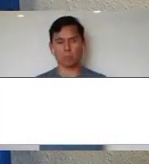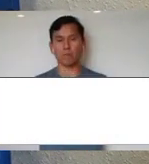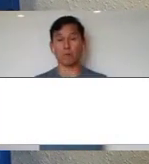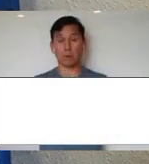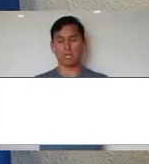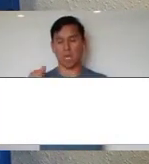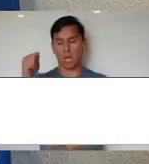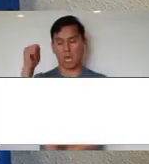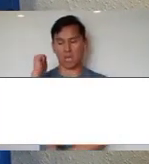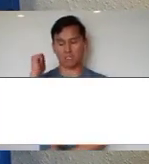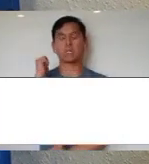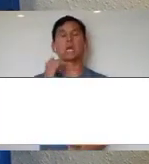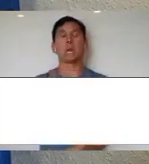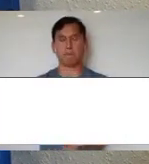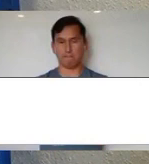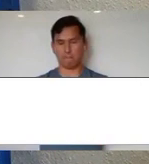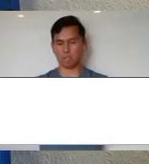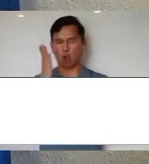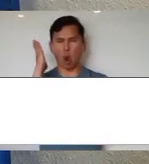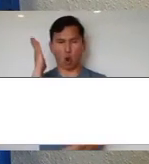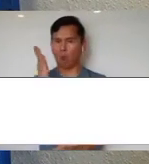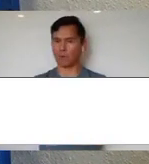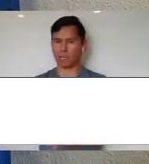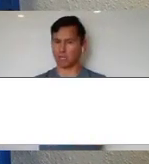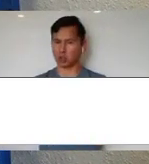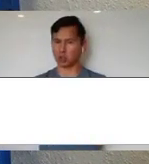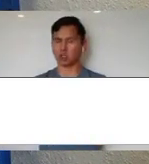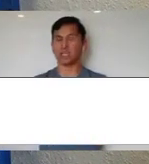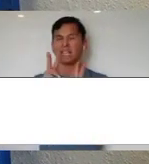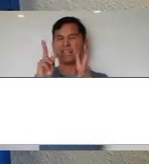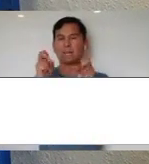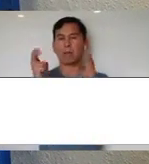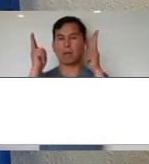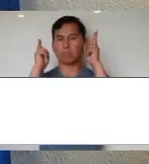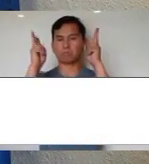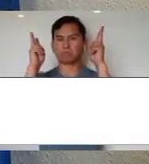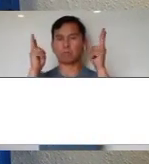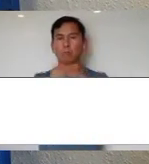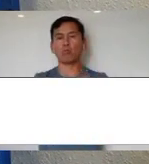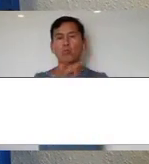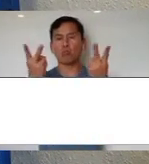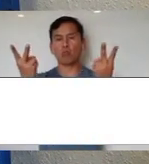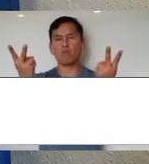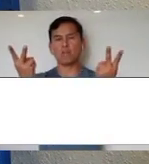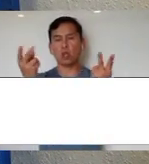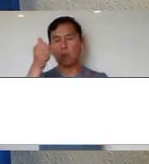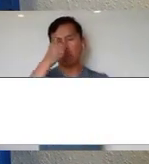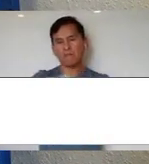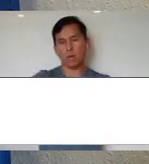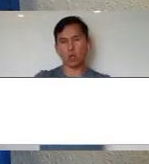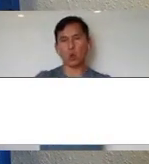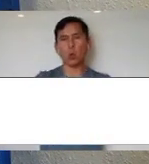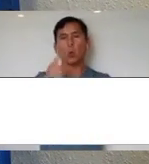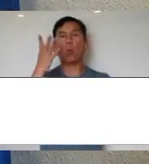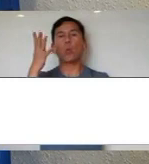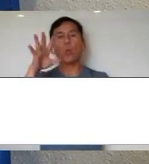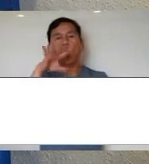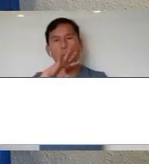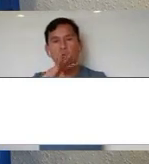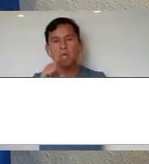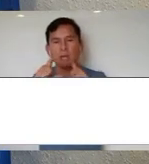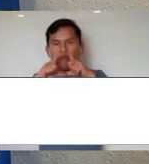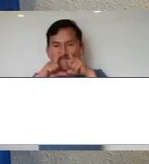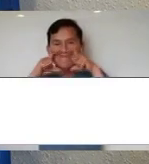que desde el día de ayer ya comenzó a regir la obligación en el transporte público y privado remunerado el uso de